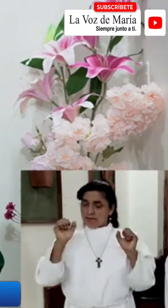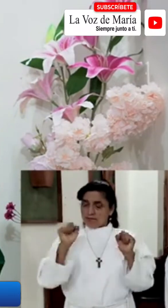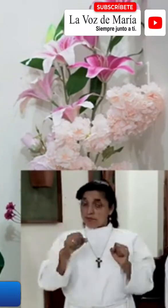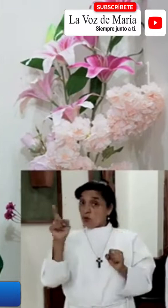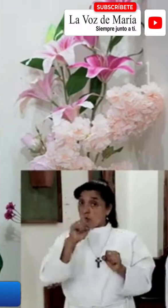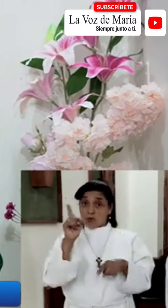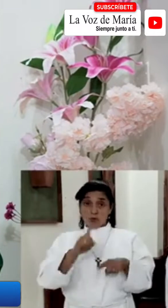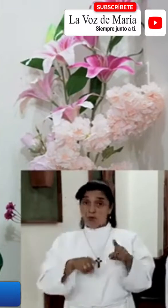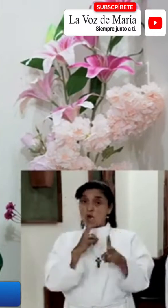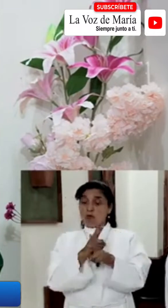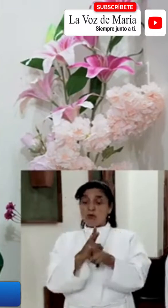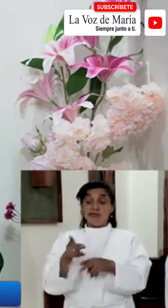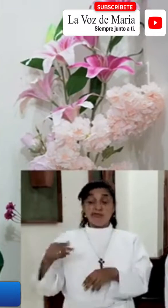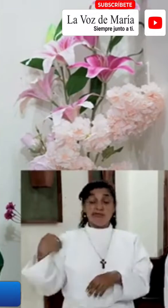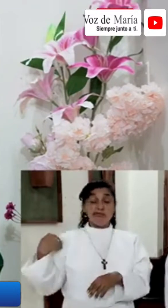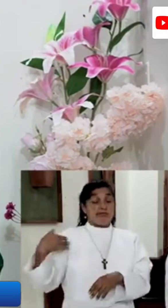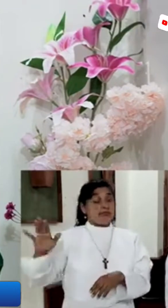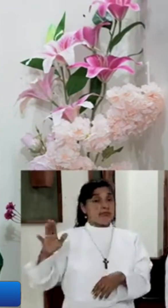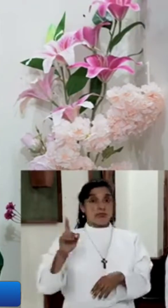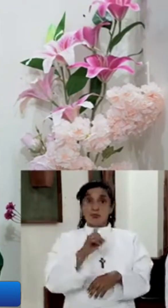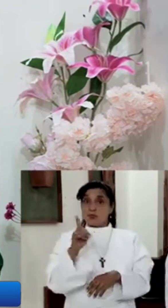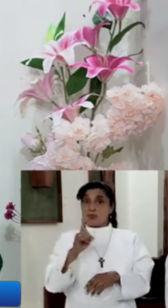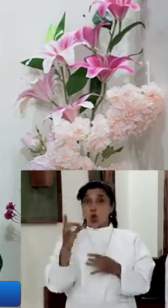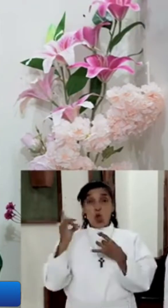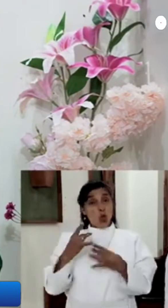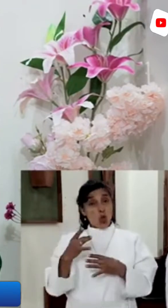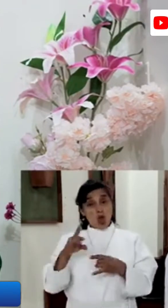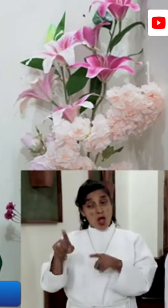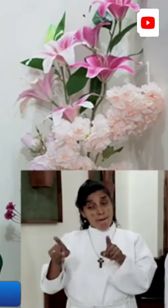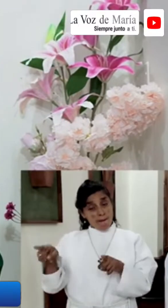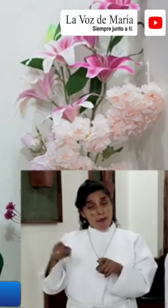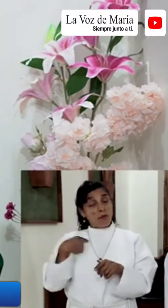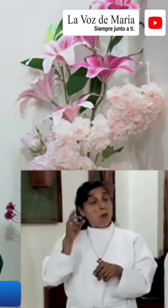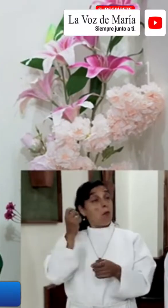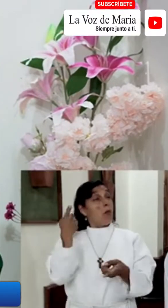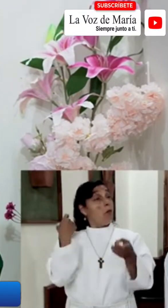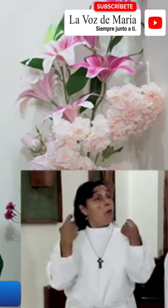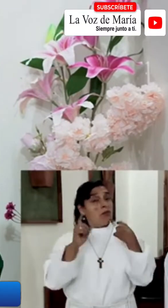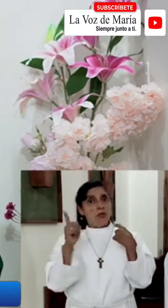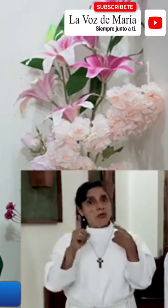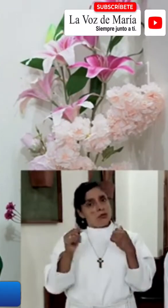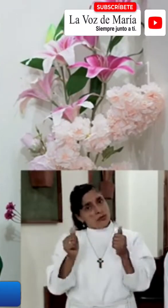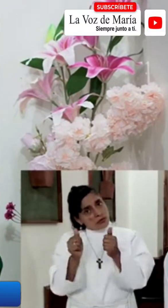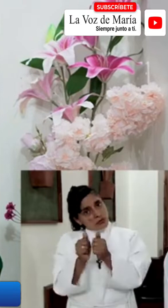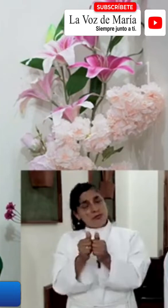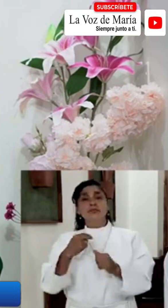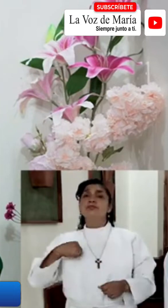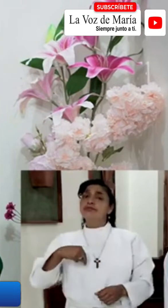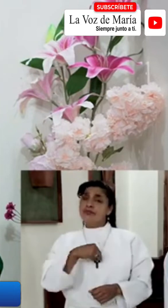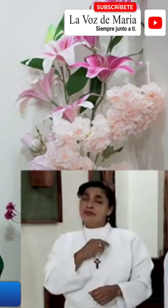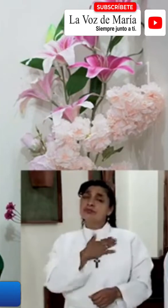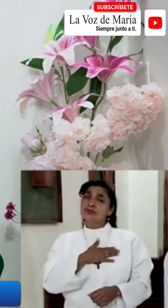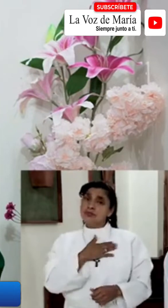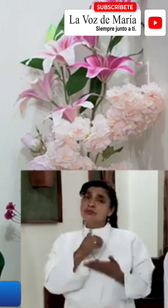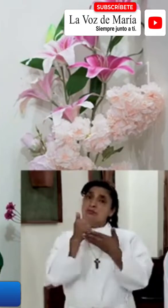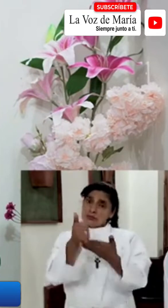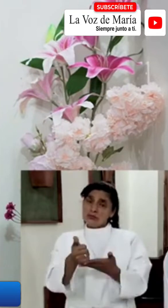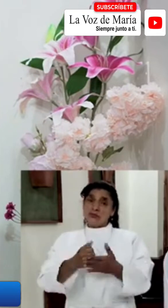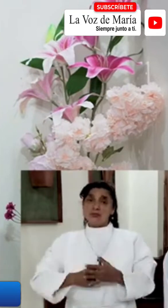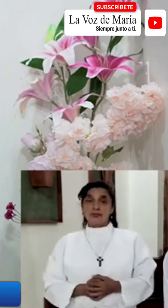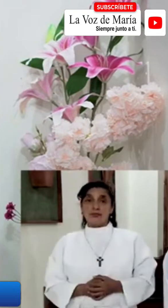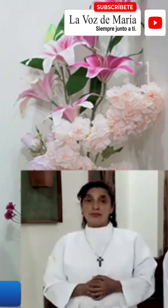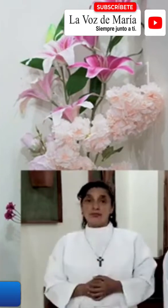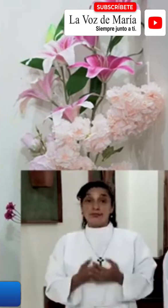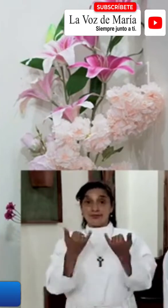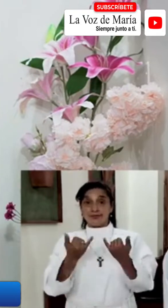cerrar nuestras entrañas al dolor de las personas que están junto a nosotros. Y